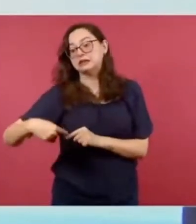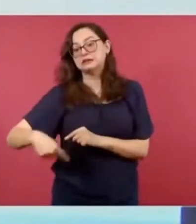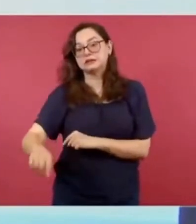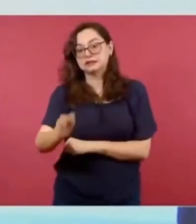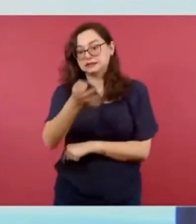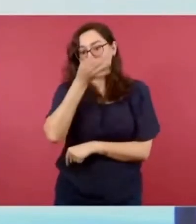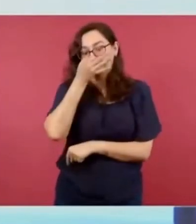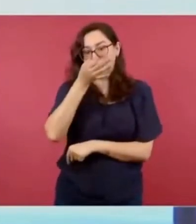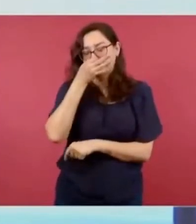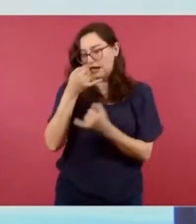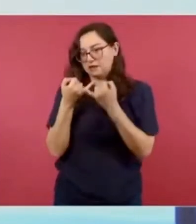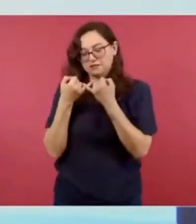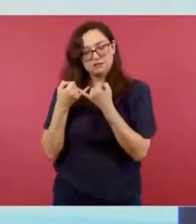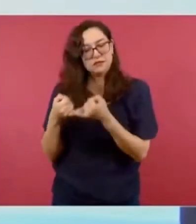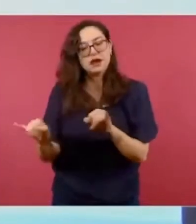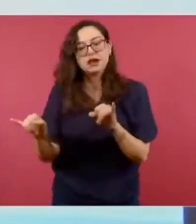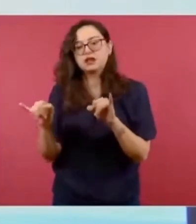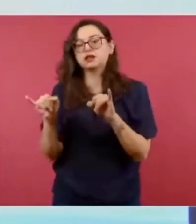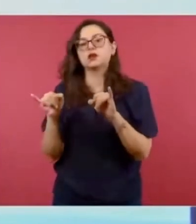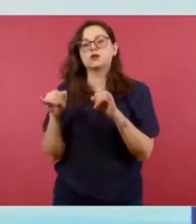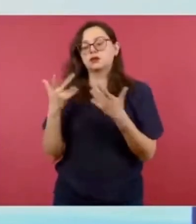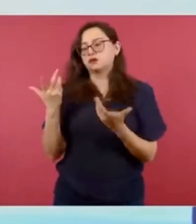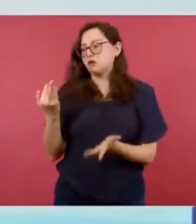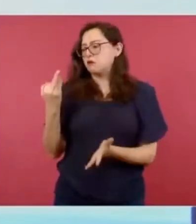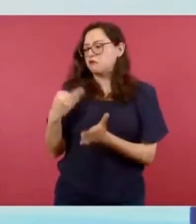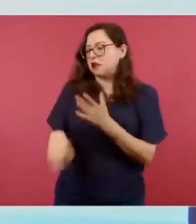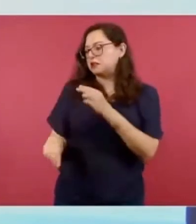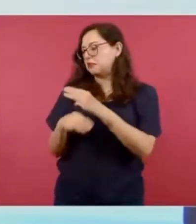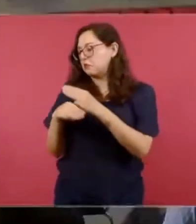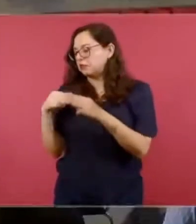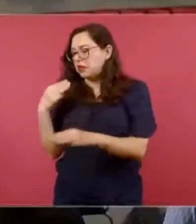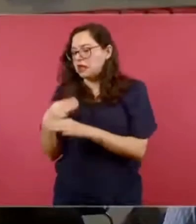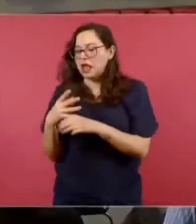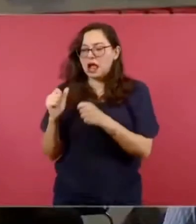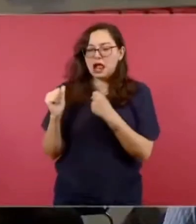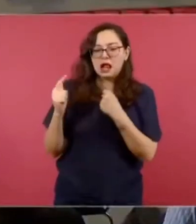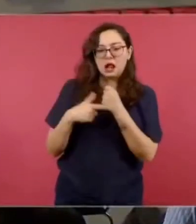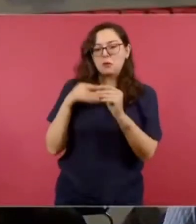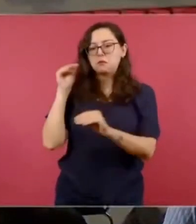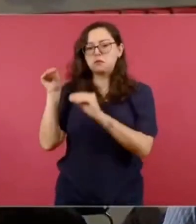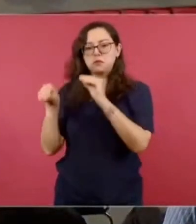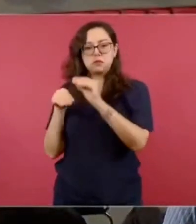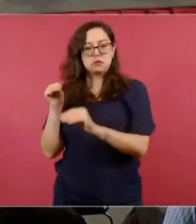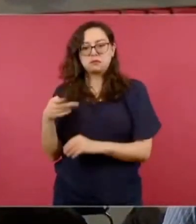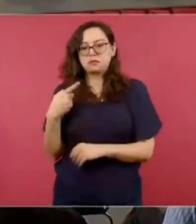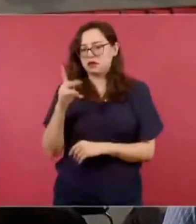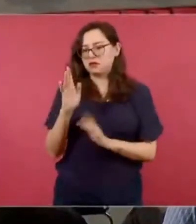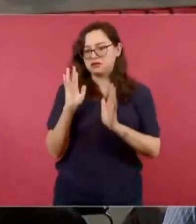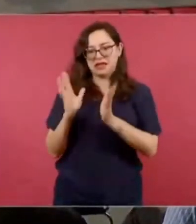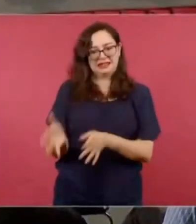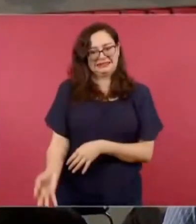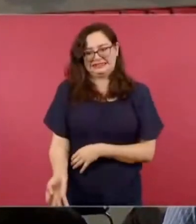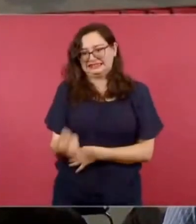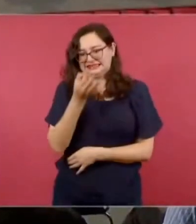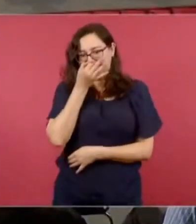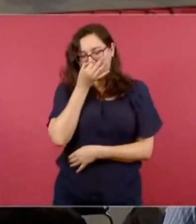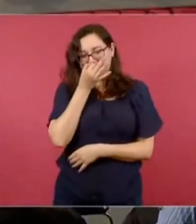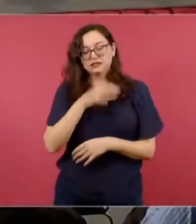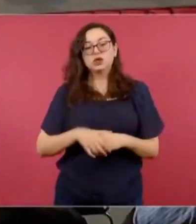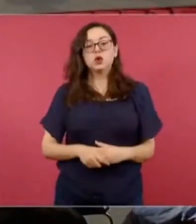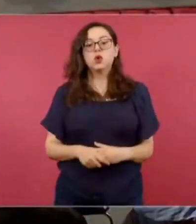que muchos de ellos ya están en etapa de simplemente equipamiento o de algunas pruebas. Finalmente, de manera muy